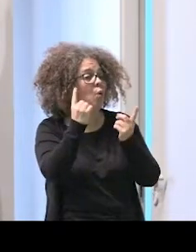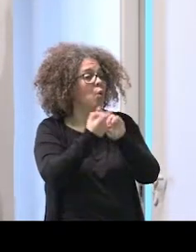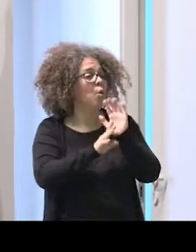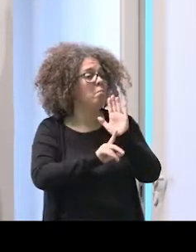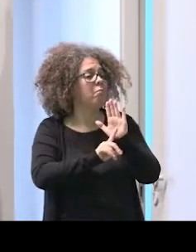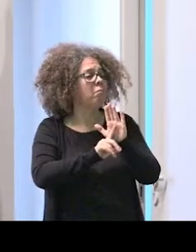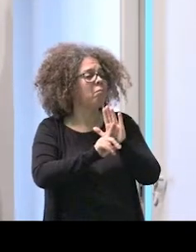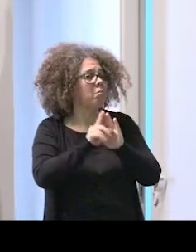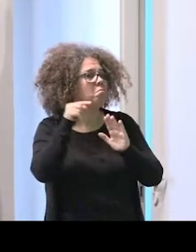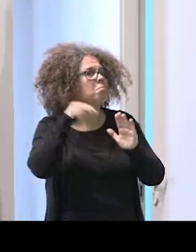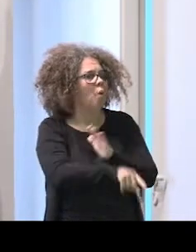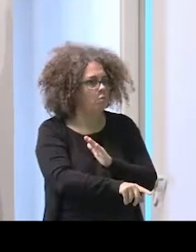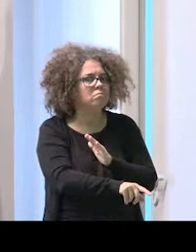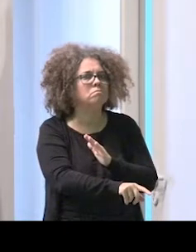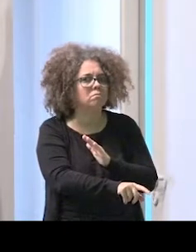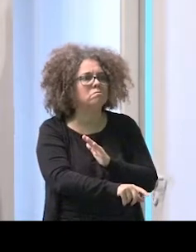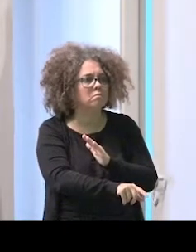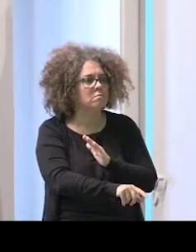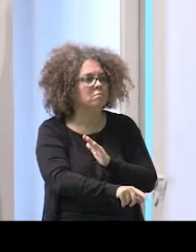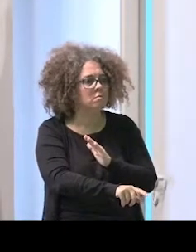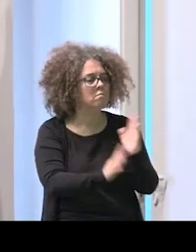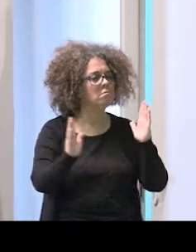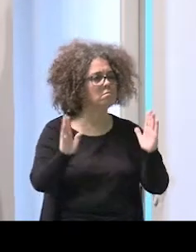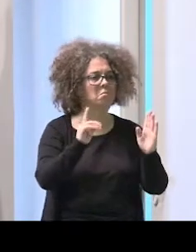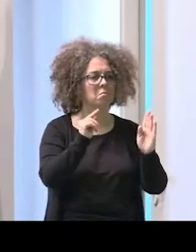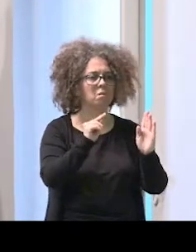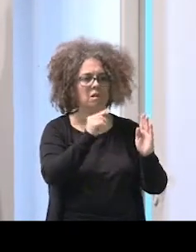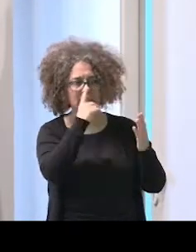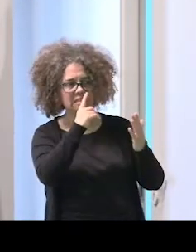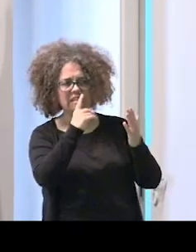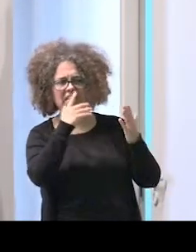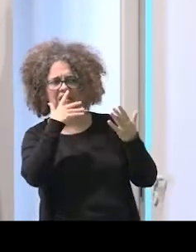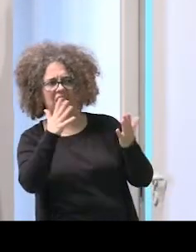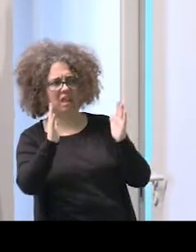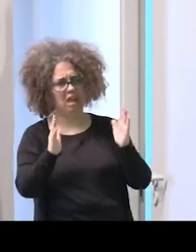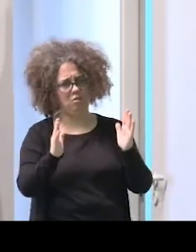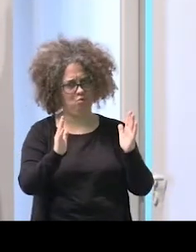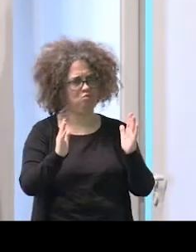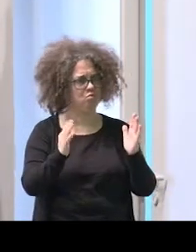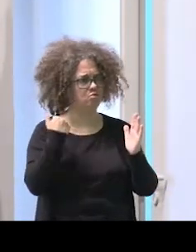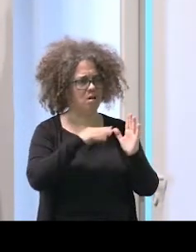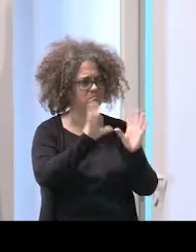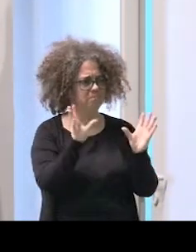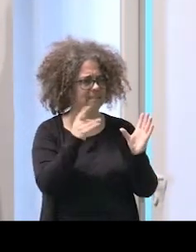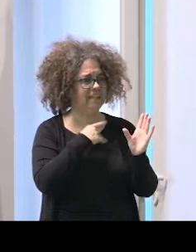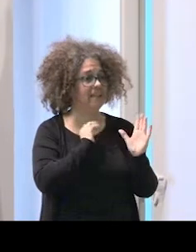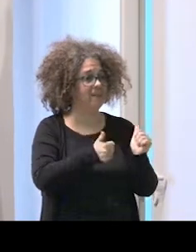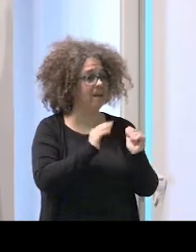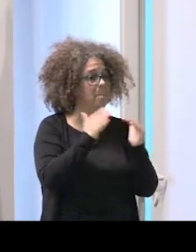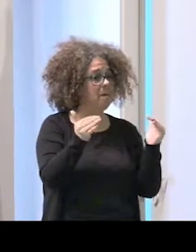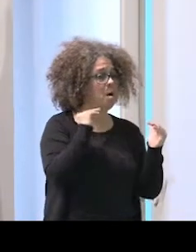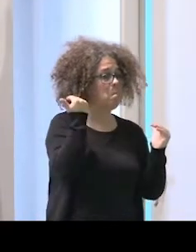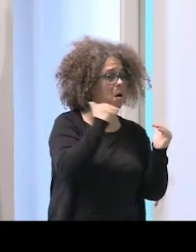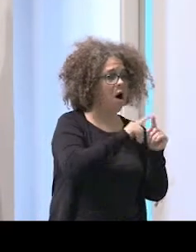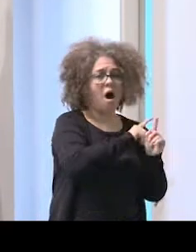corto periodo de tiempo, sino que tienes que durar de 6 a 10, a 12 años, incluso ahora mismo se propugna que hasta los